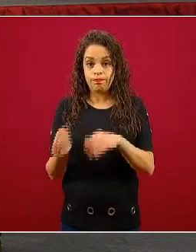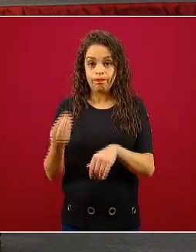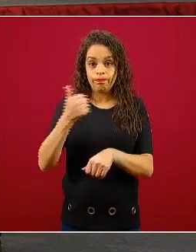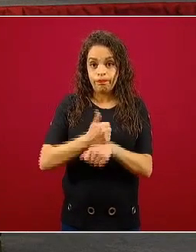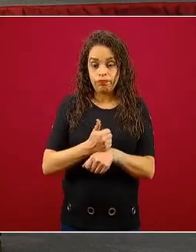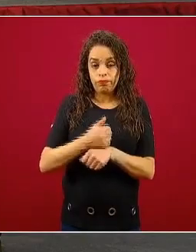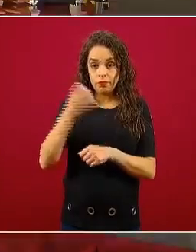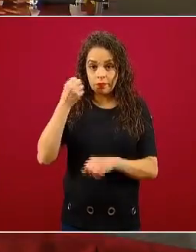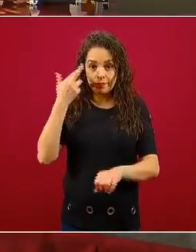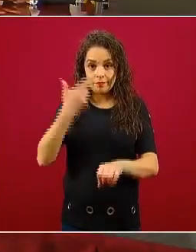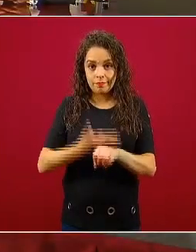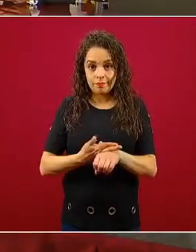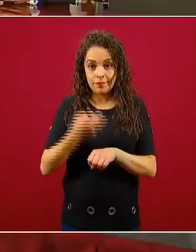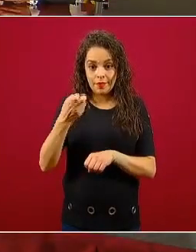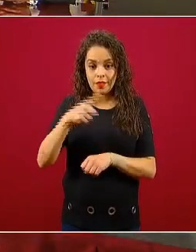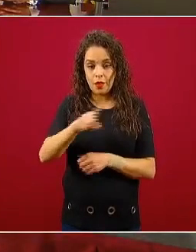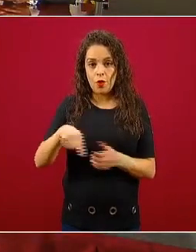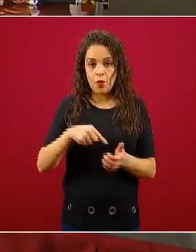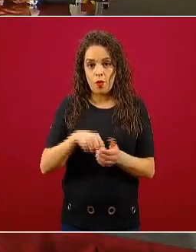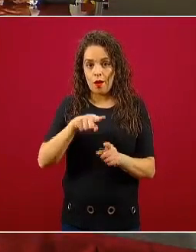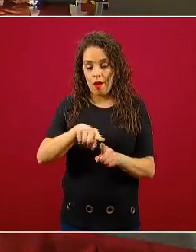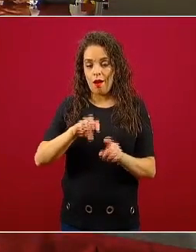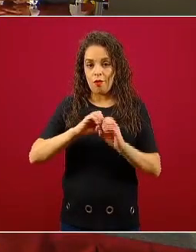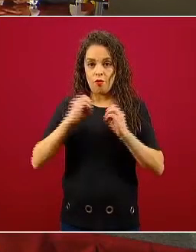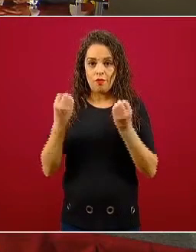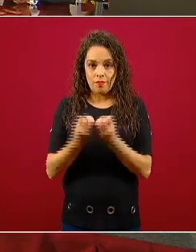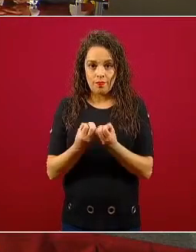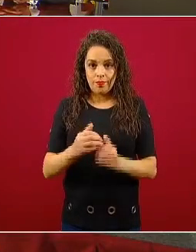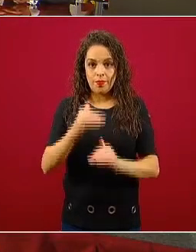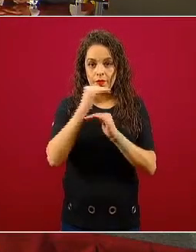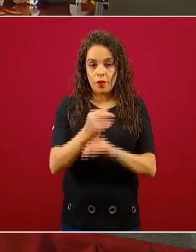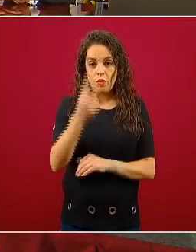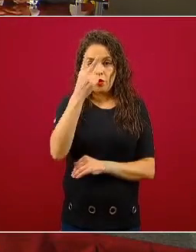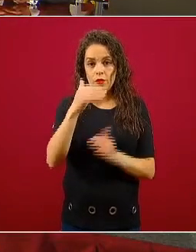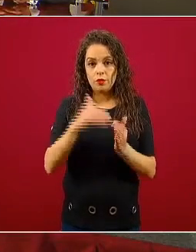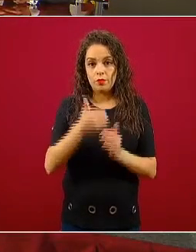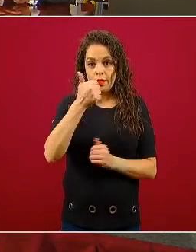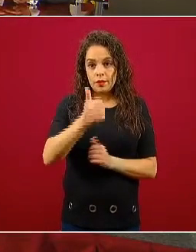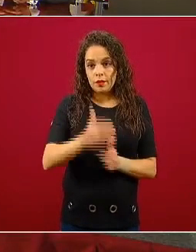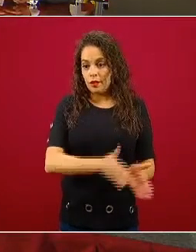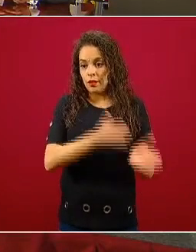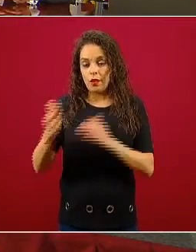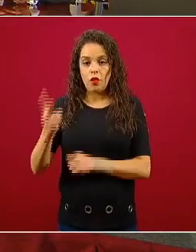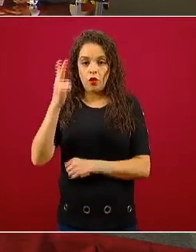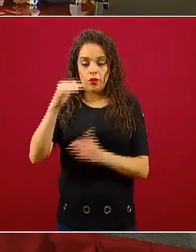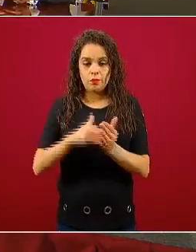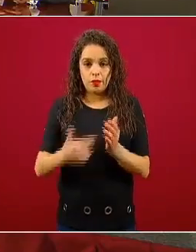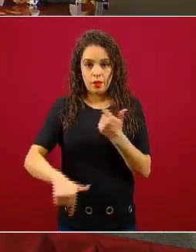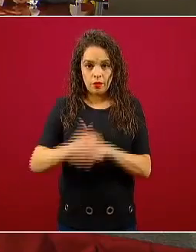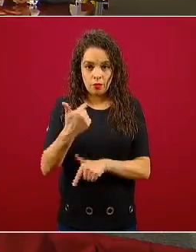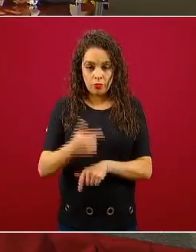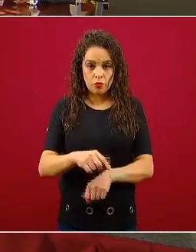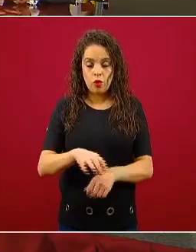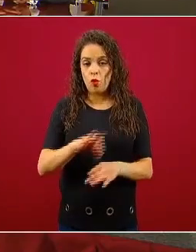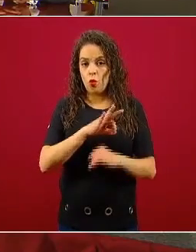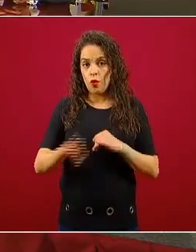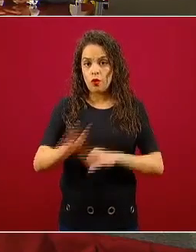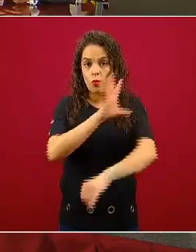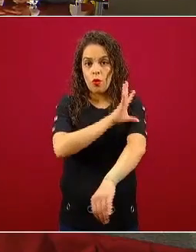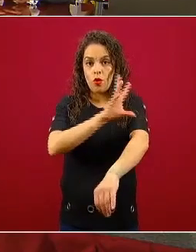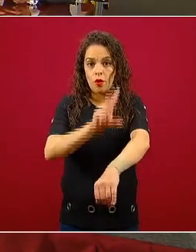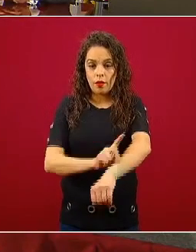ostentar dentro de esta organización en el periodo 2006-2012. Finalmente, ella fue coordinadora regional de la